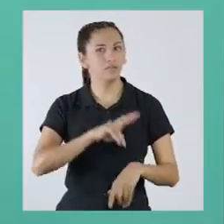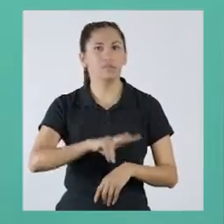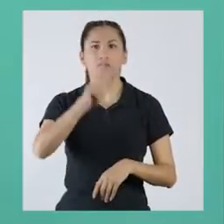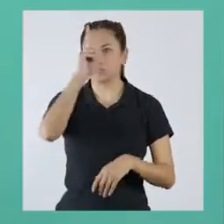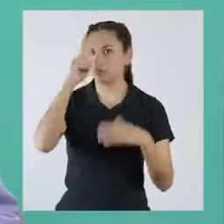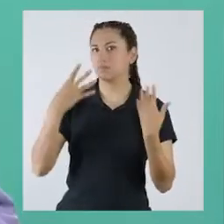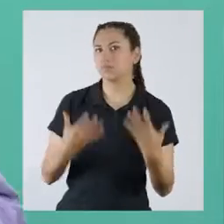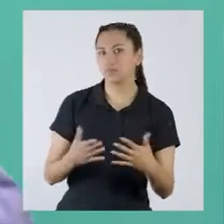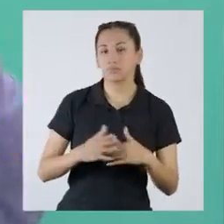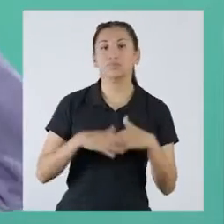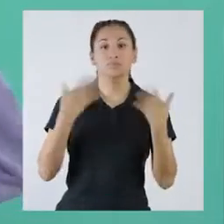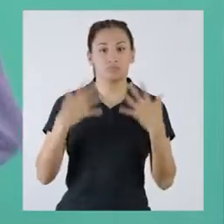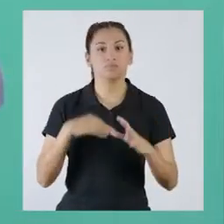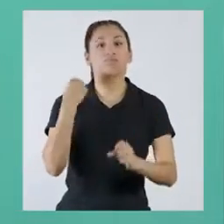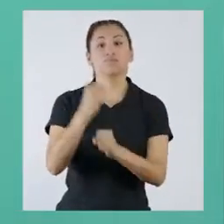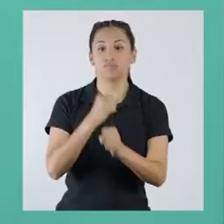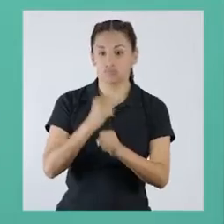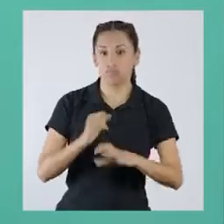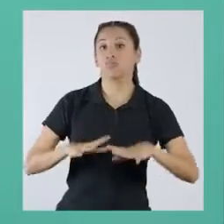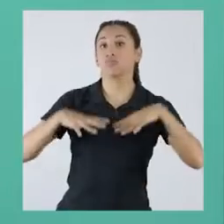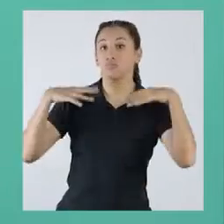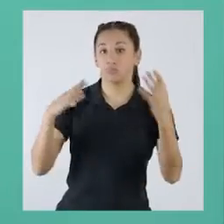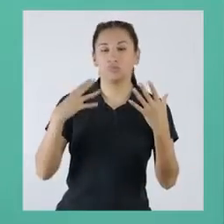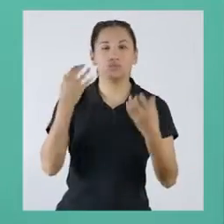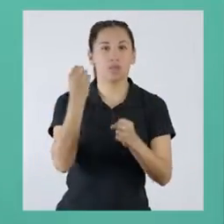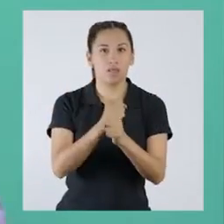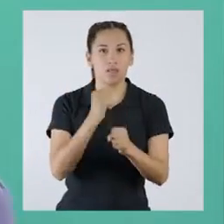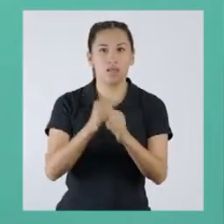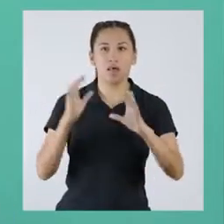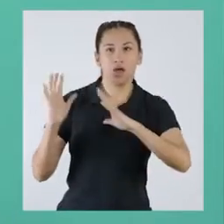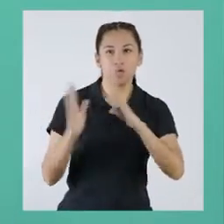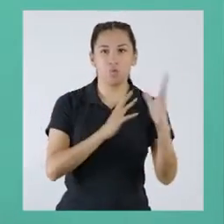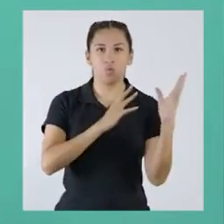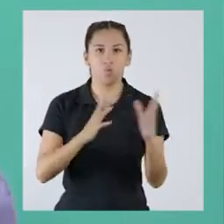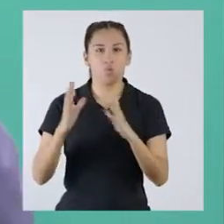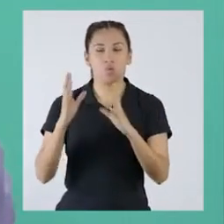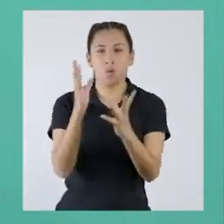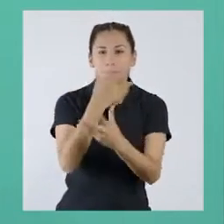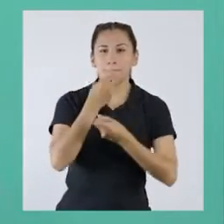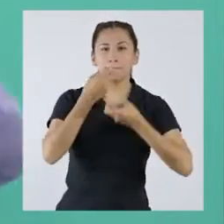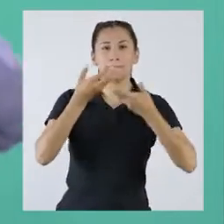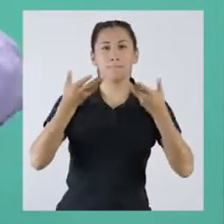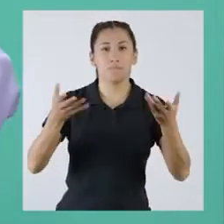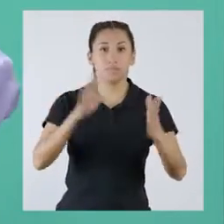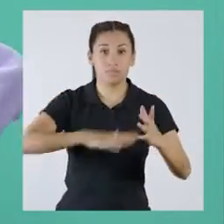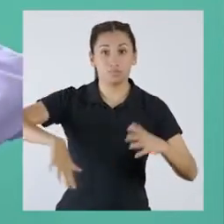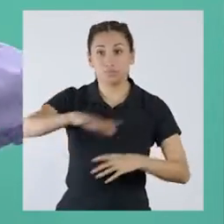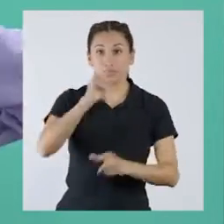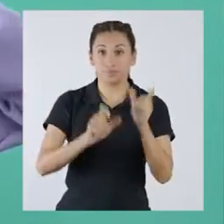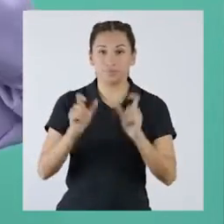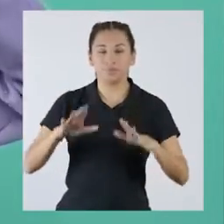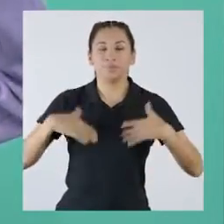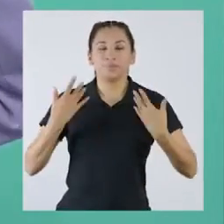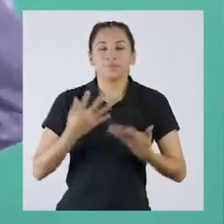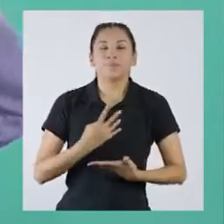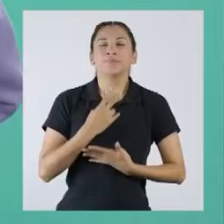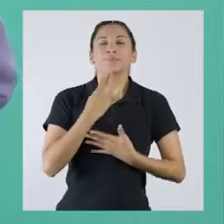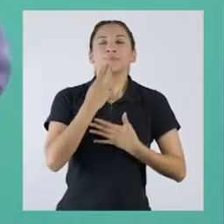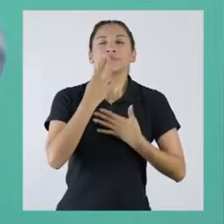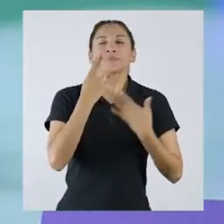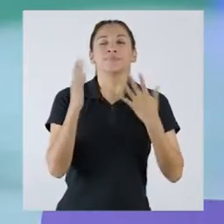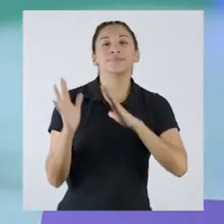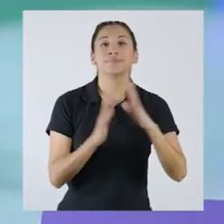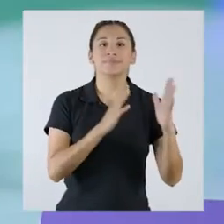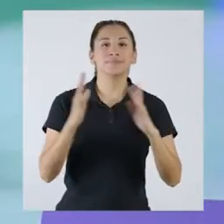país? Pues hemos trabajado mucho para tener una excelente calidad de aire y que todas y todos puedan respirar aire